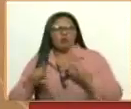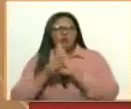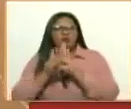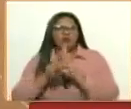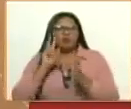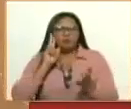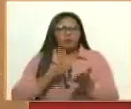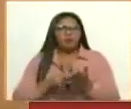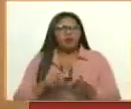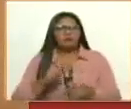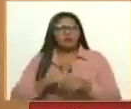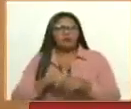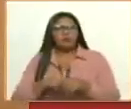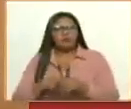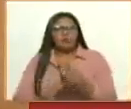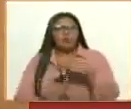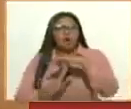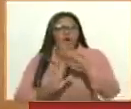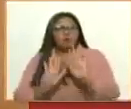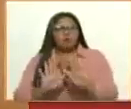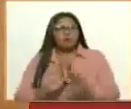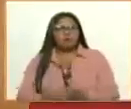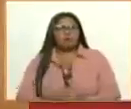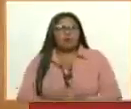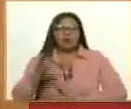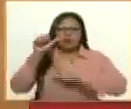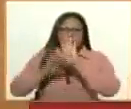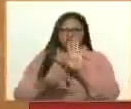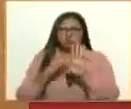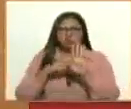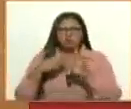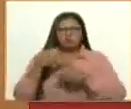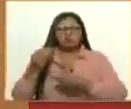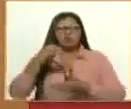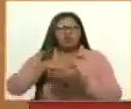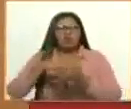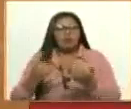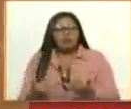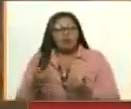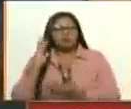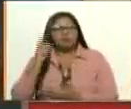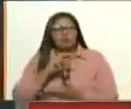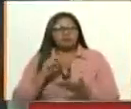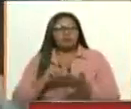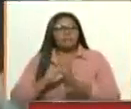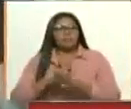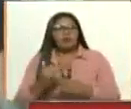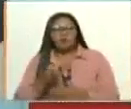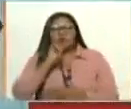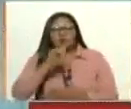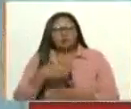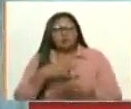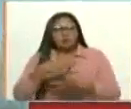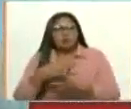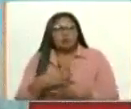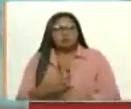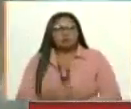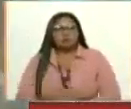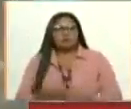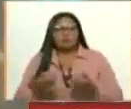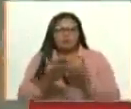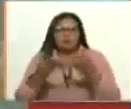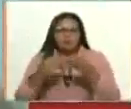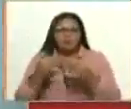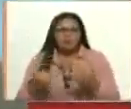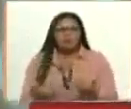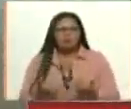Pero a esta hora vamos a hacer un alto acá en este repaso que estamos haciendo de la instalación en la Asamblea Nacional, porque hay información importante y tiene